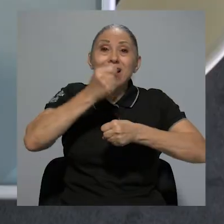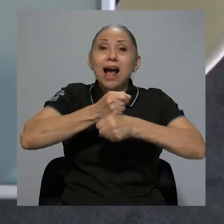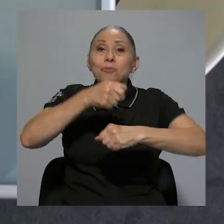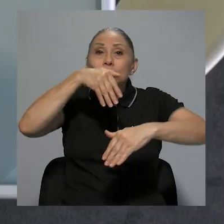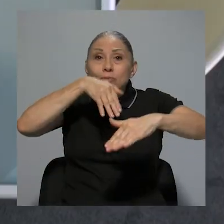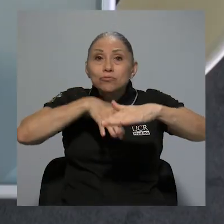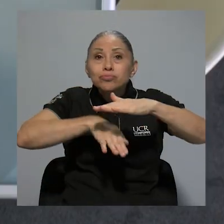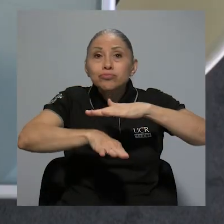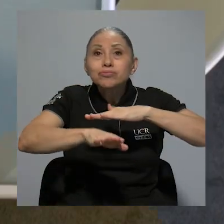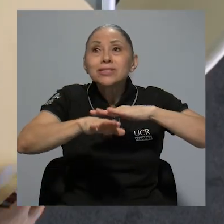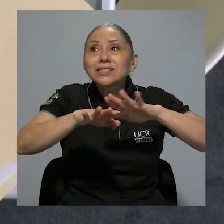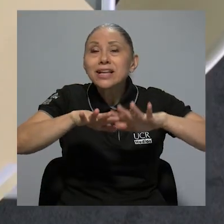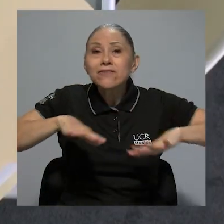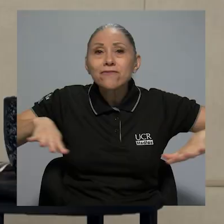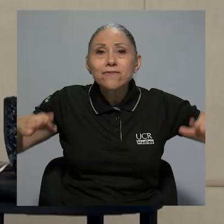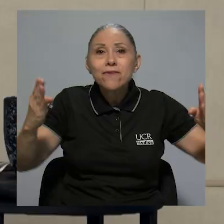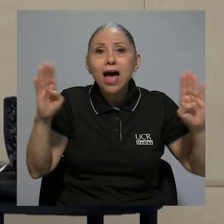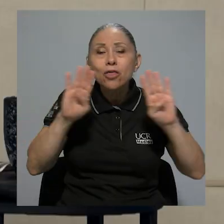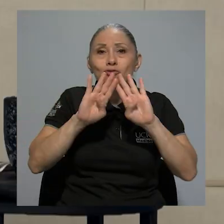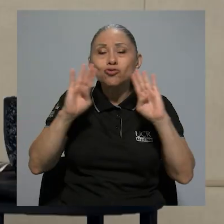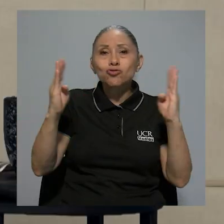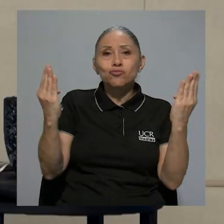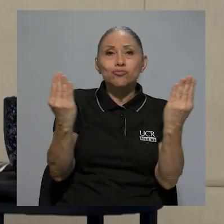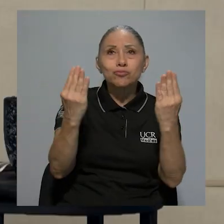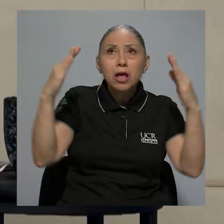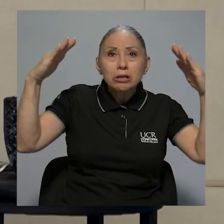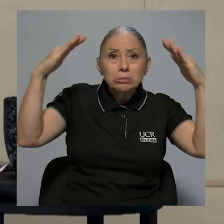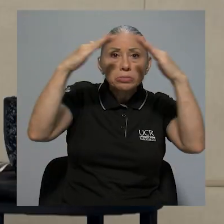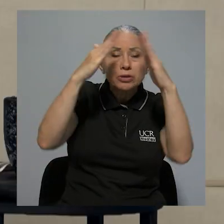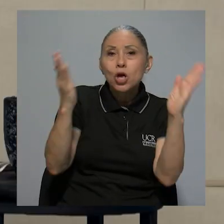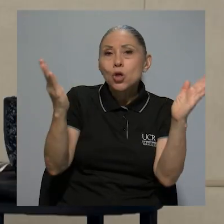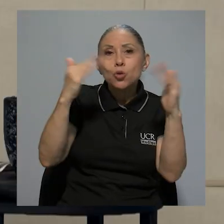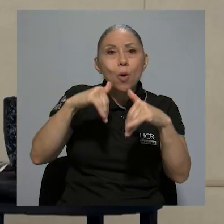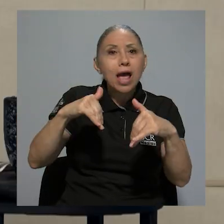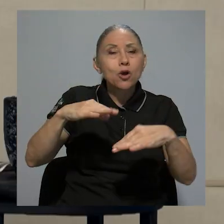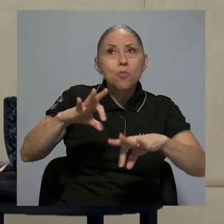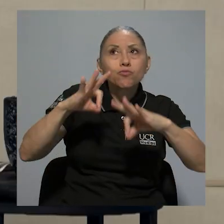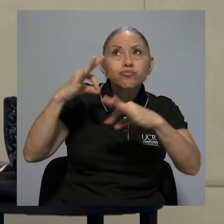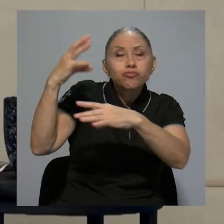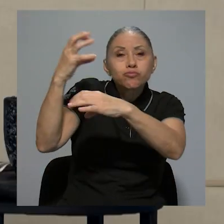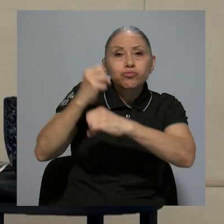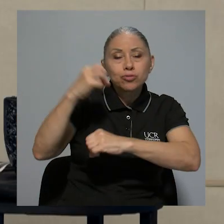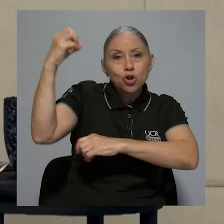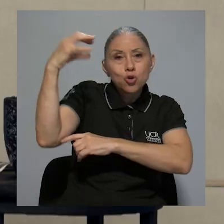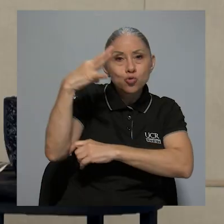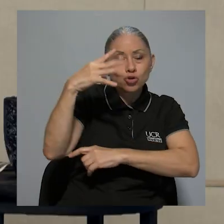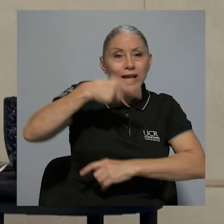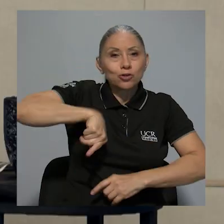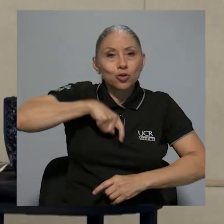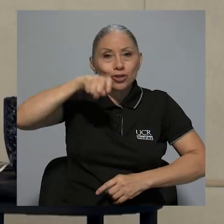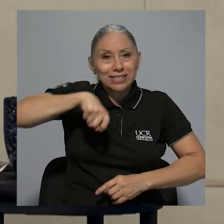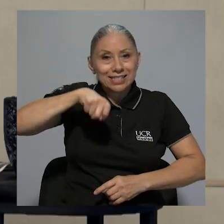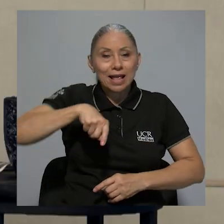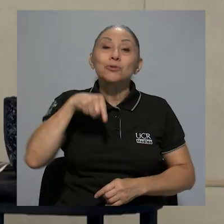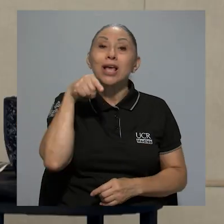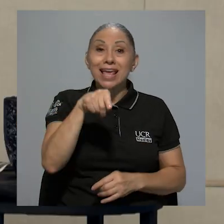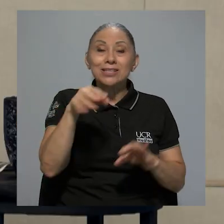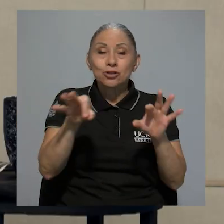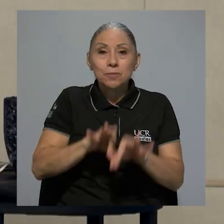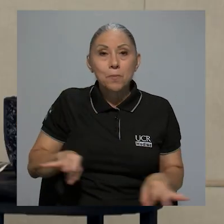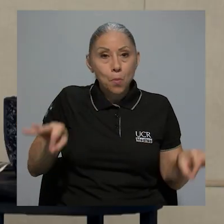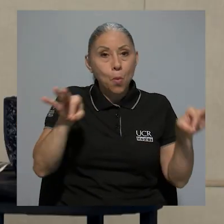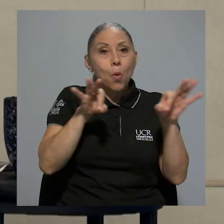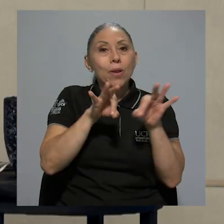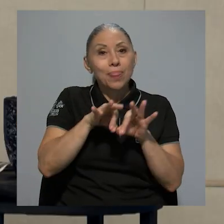espacios internos, y no recibimos la luz que necesitamos. Entonces, esa es una de las conclusiones